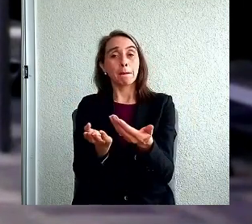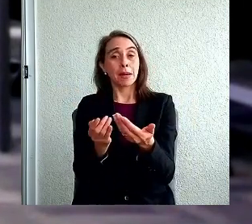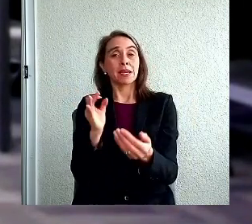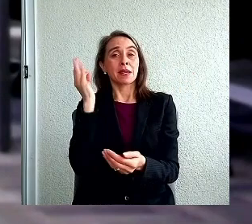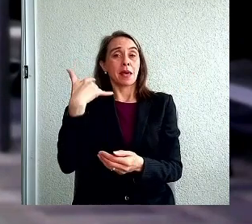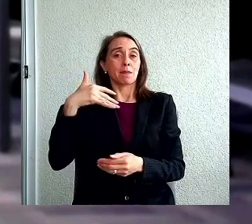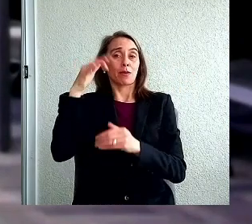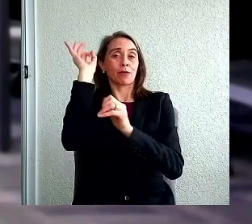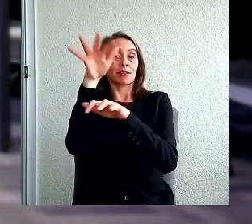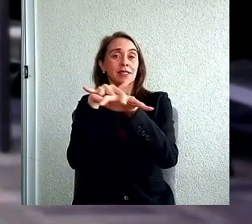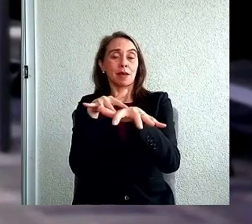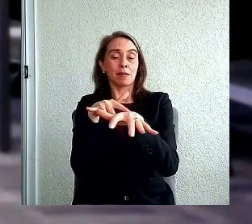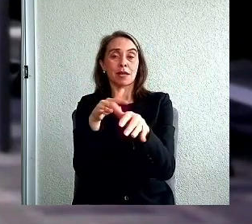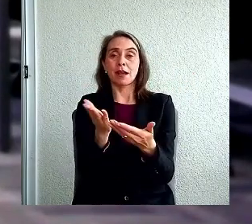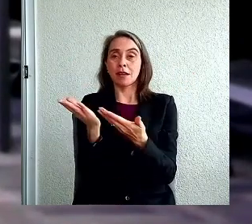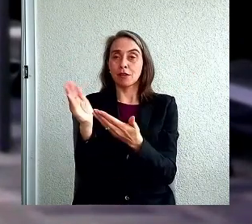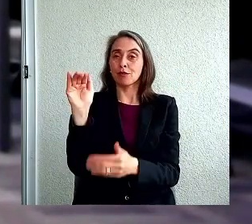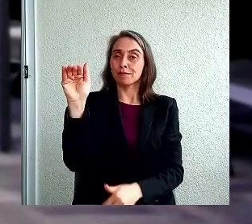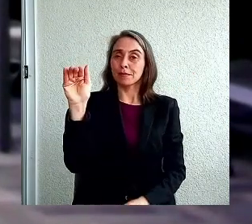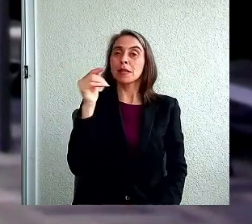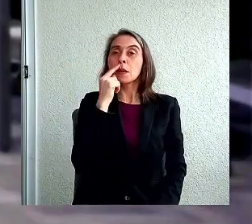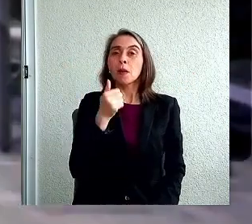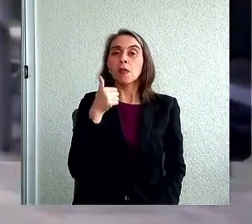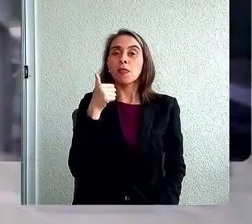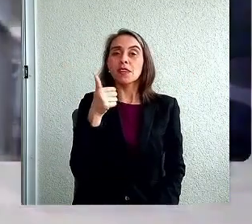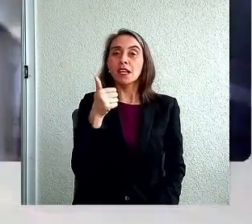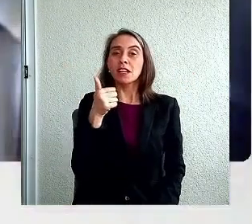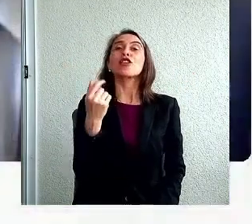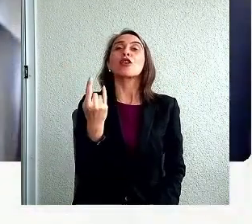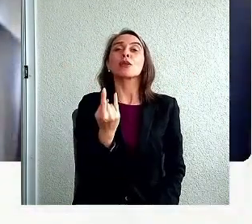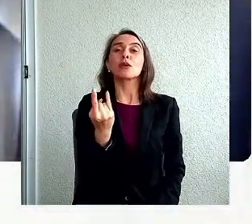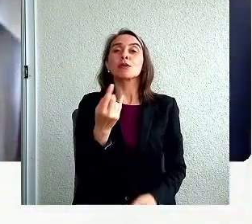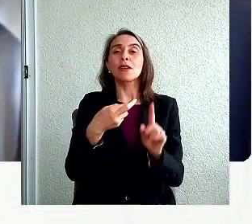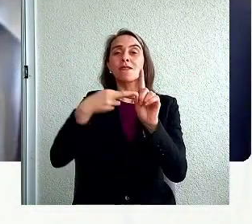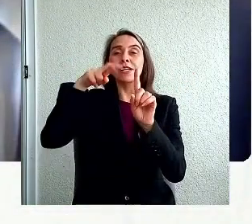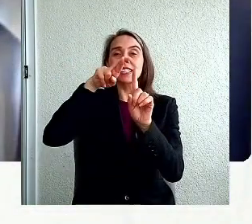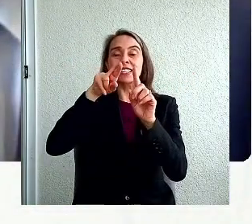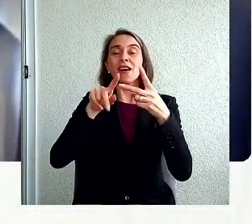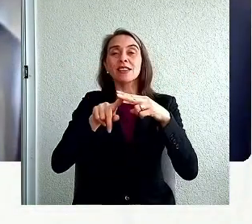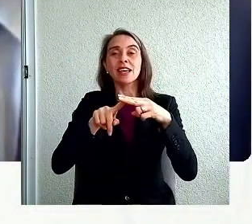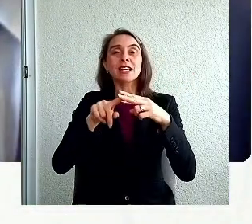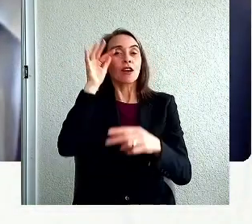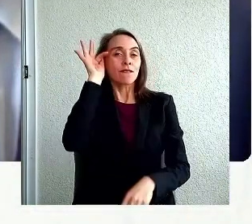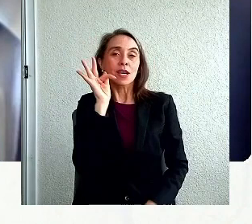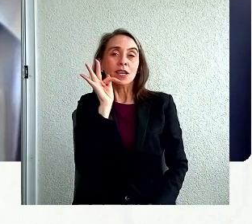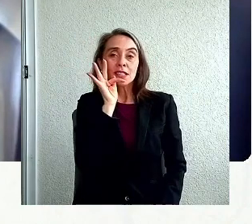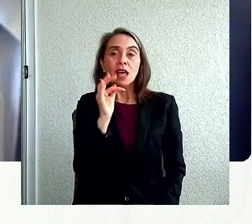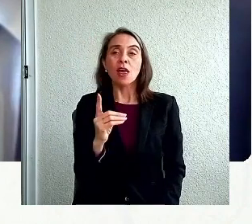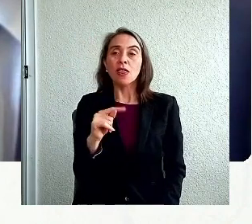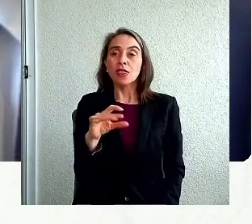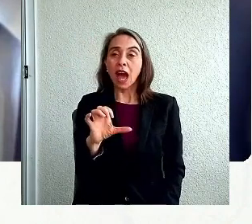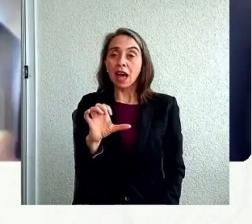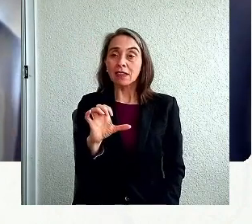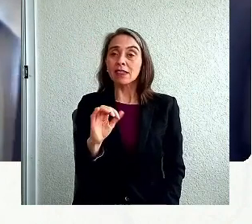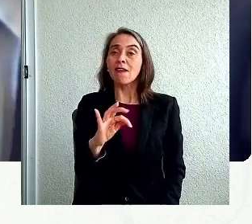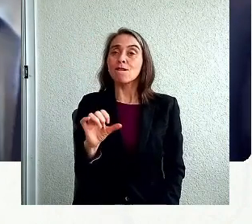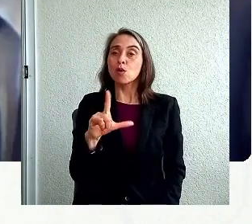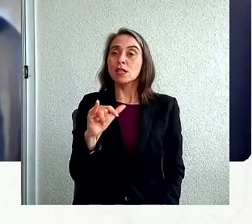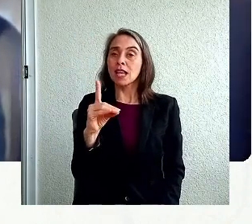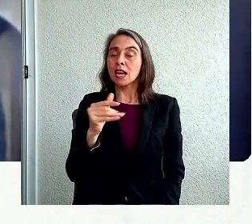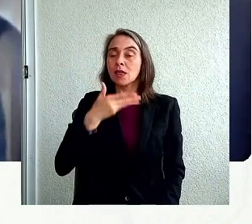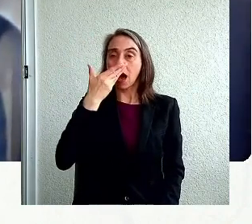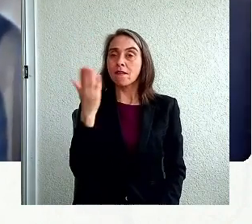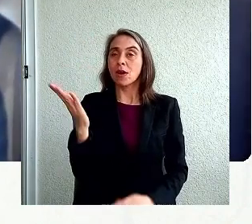Universidad Técnica Federico Santa María, el doctor Darcy Fuenzalida Oshí, a entregarnos unas palabras. Rector, por favor, adelante con su